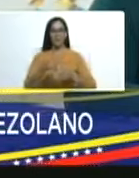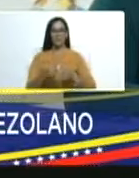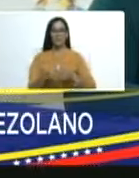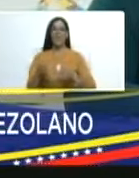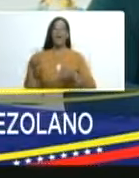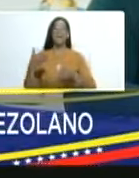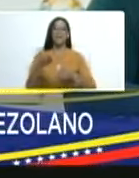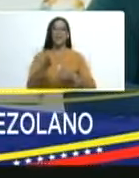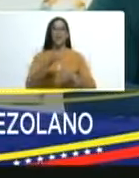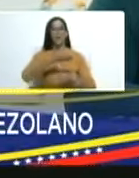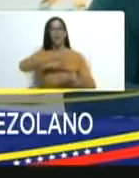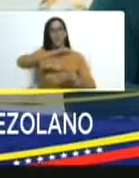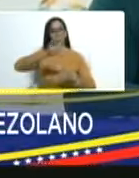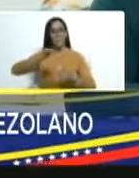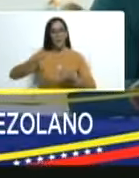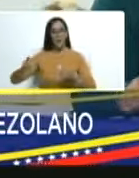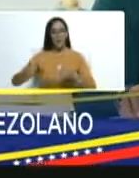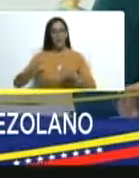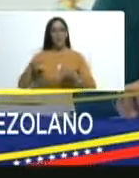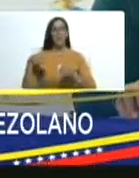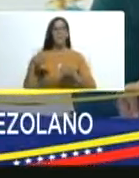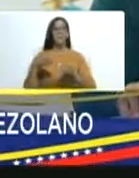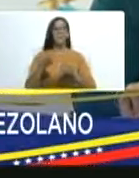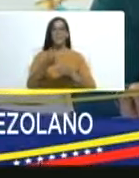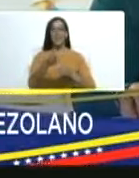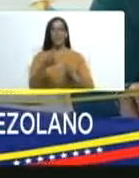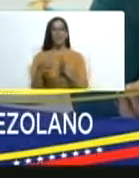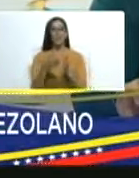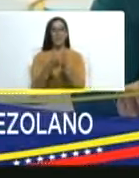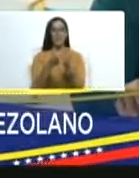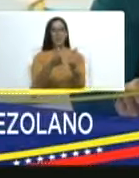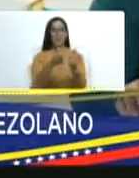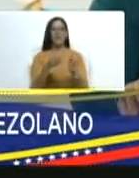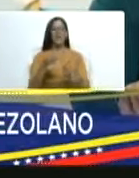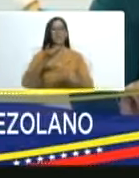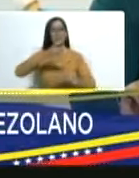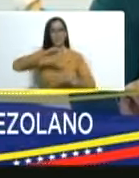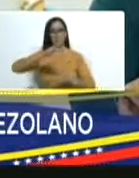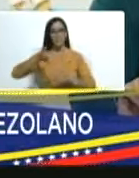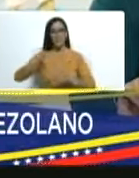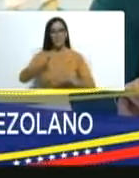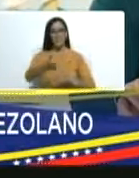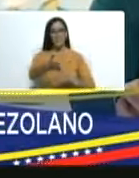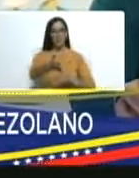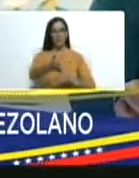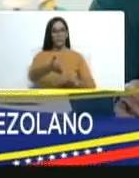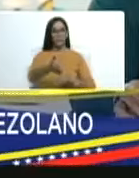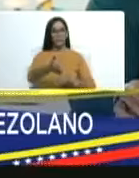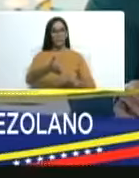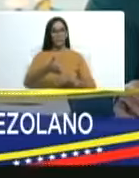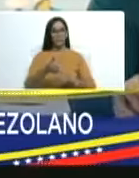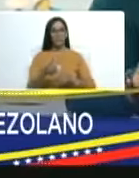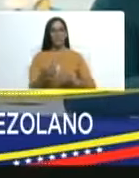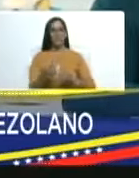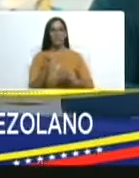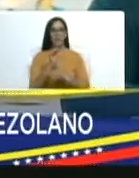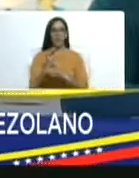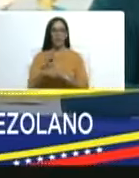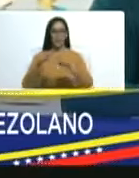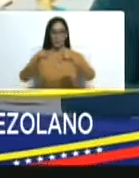Pescado de mar, pescado de río y pescado de acuicultura.